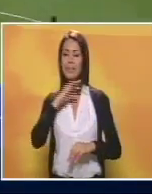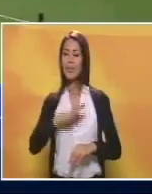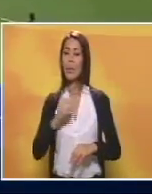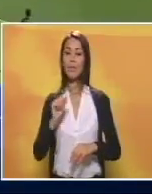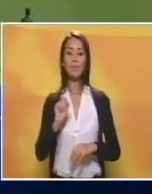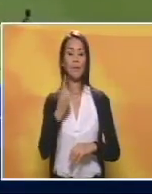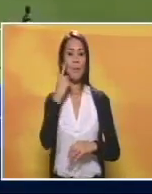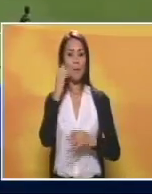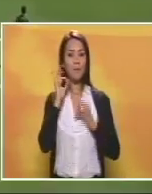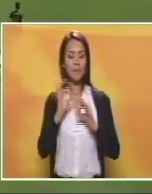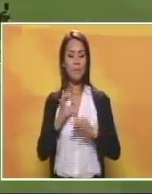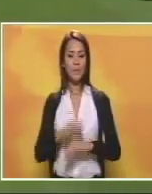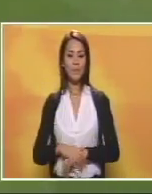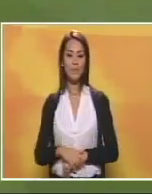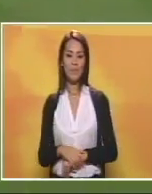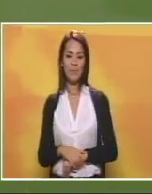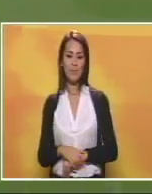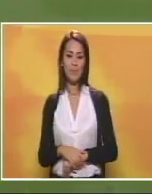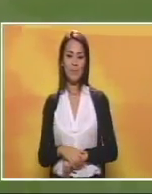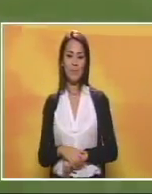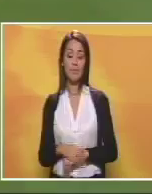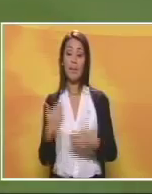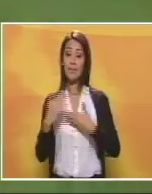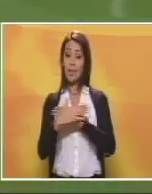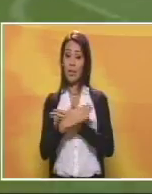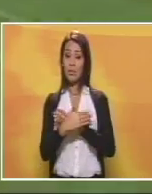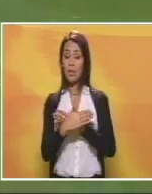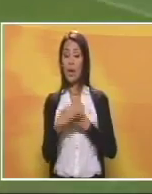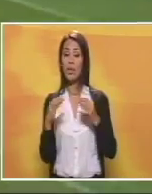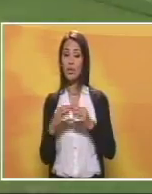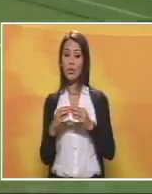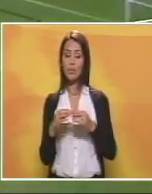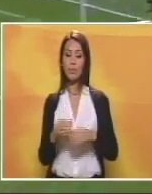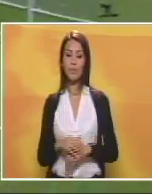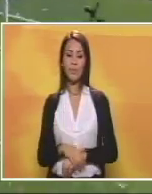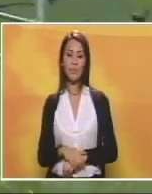primer derbi de El Tráfico ante el Los Ángeles Fútbol Club.